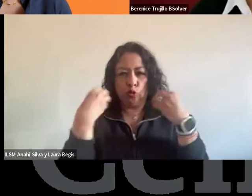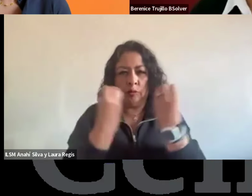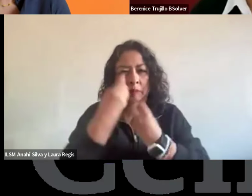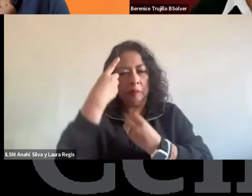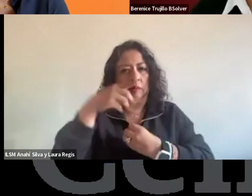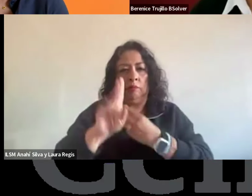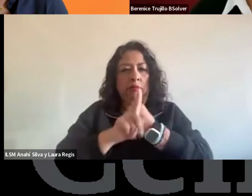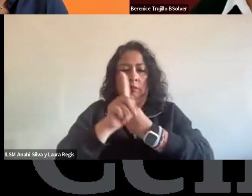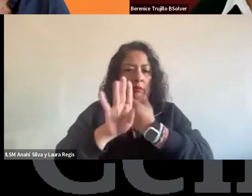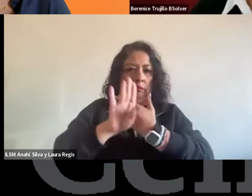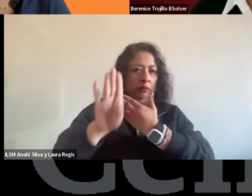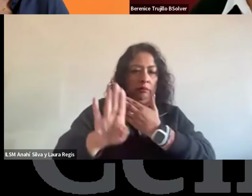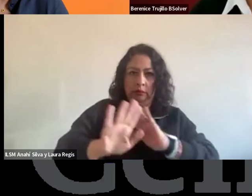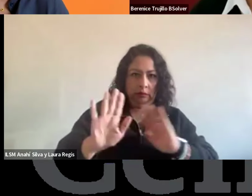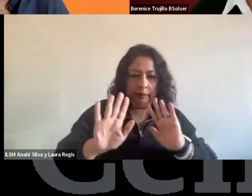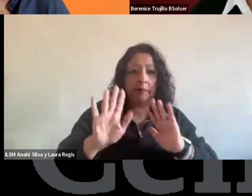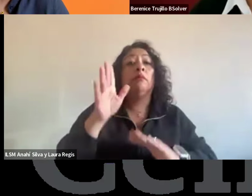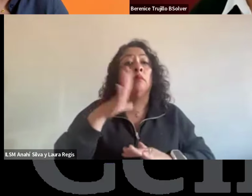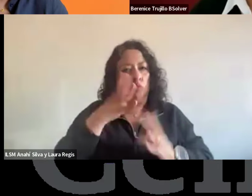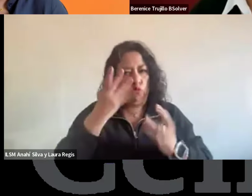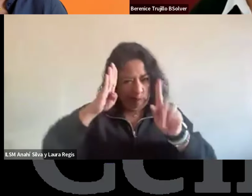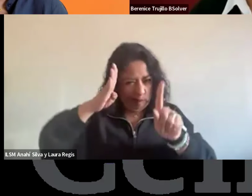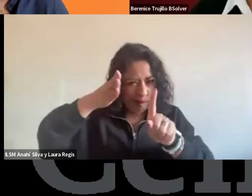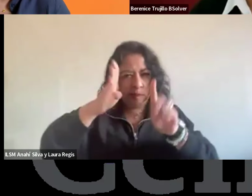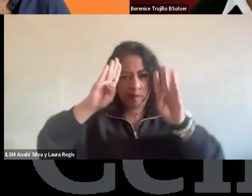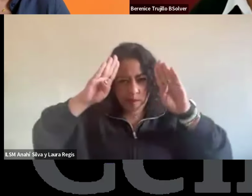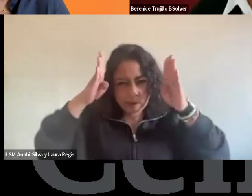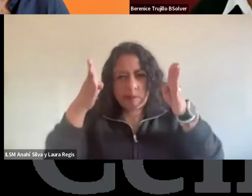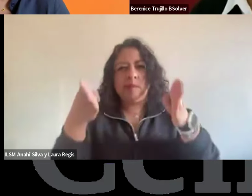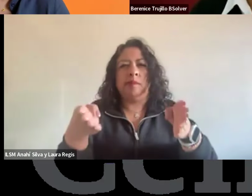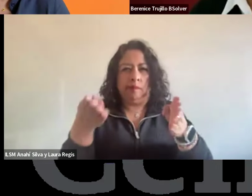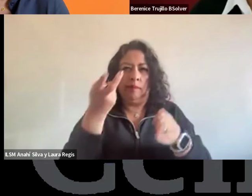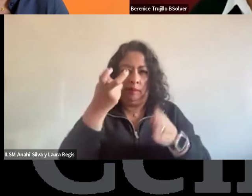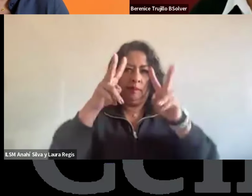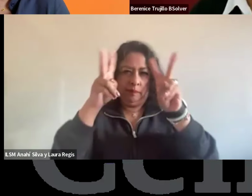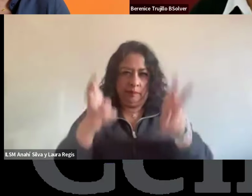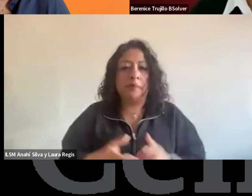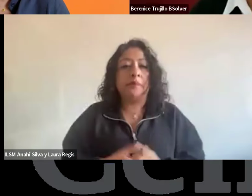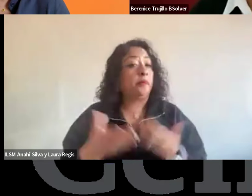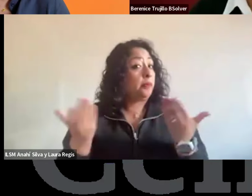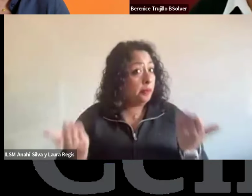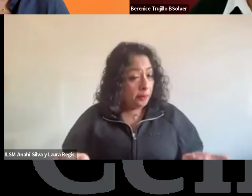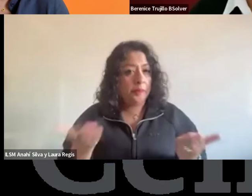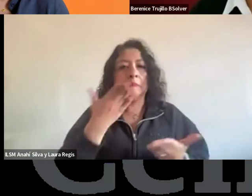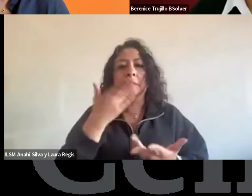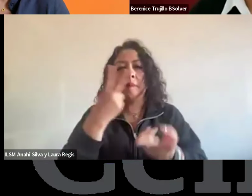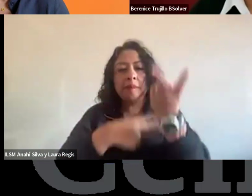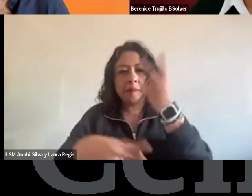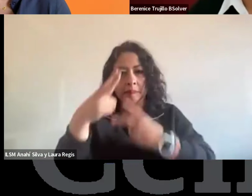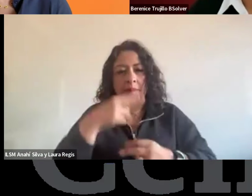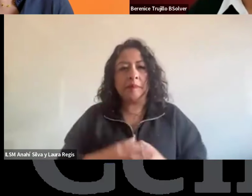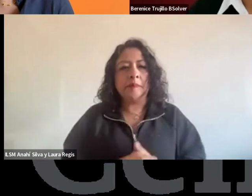no tener problemas, pues hemos dado mucho énfasis en todo este tema. Así que les damos la